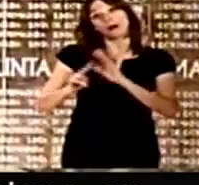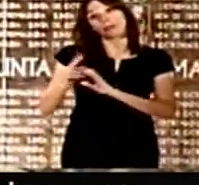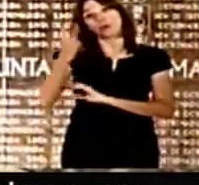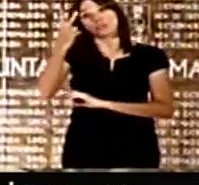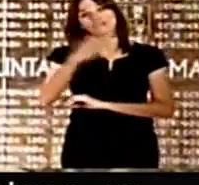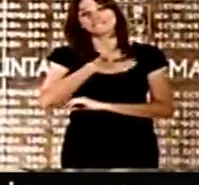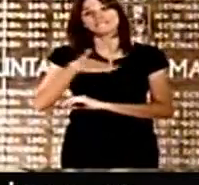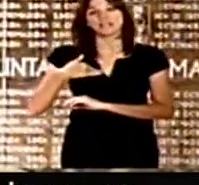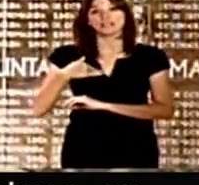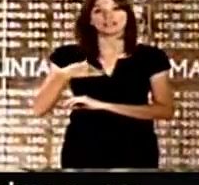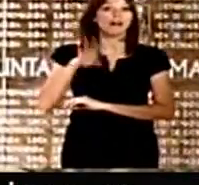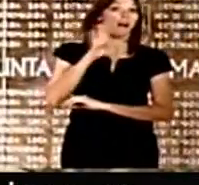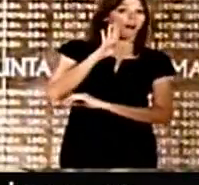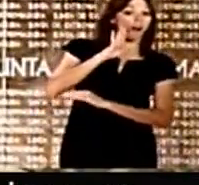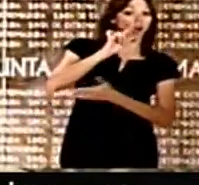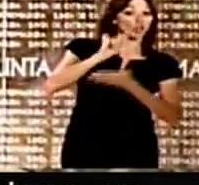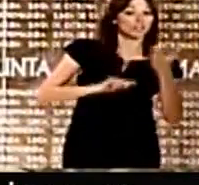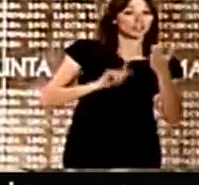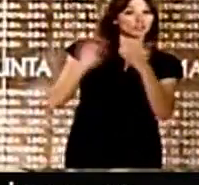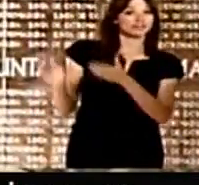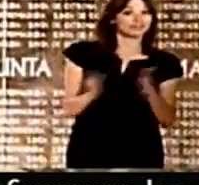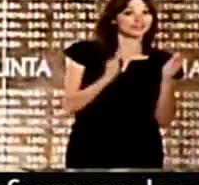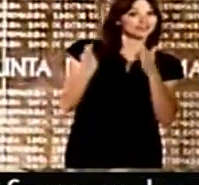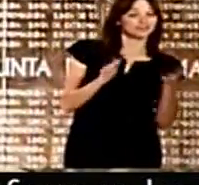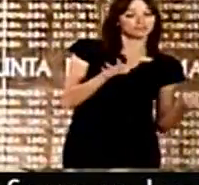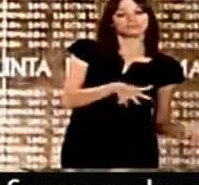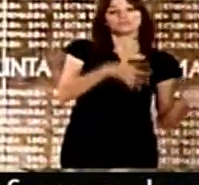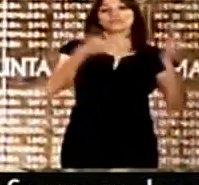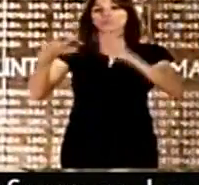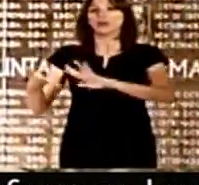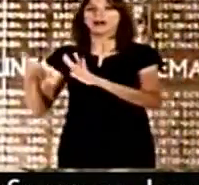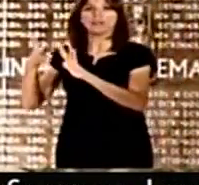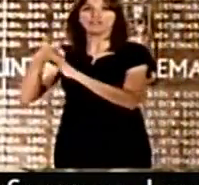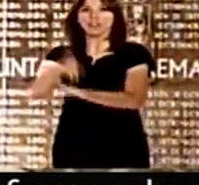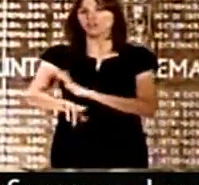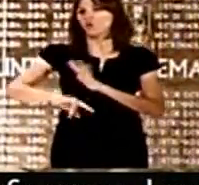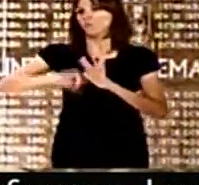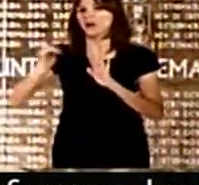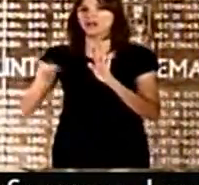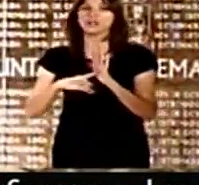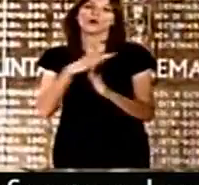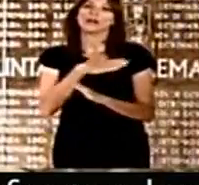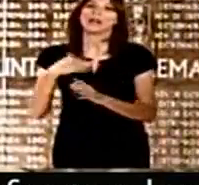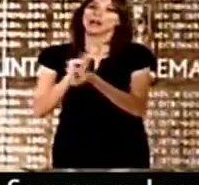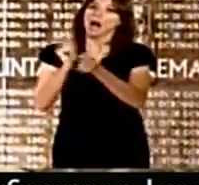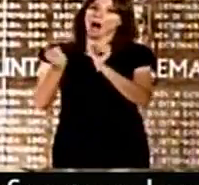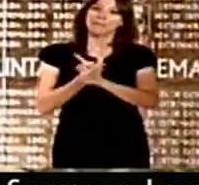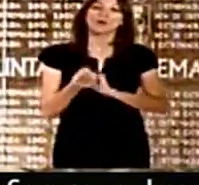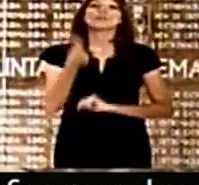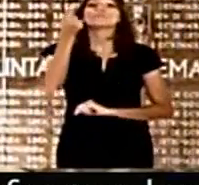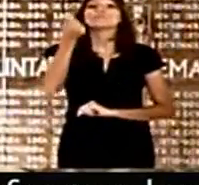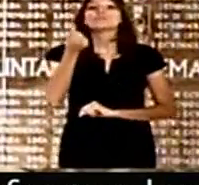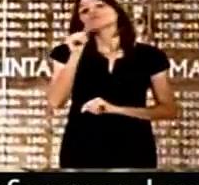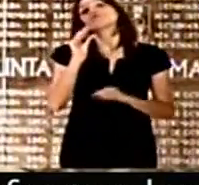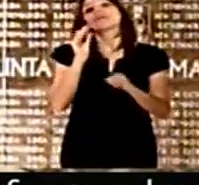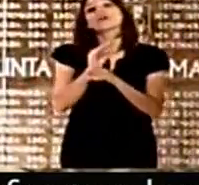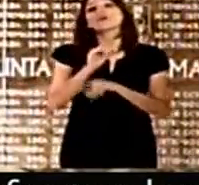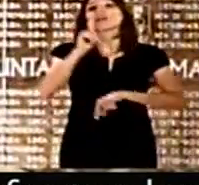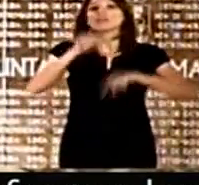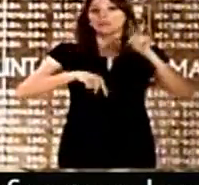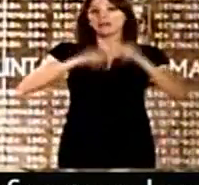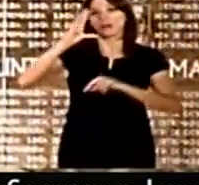indefinidos a tiempo parcial suscritos por mujeres en contratos indefinidos a tiempo completo. La cuantía de la subvención varía en